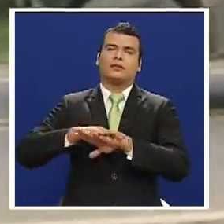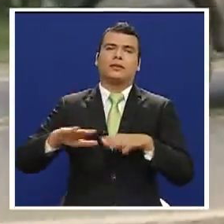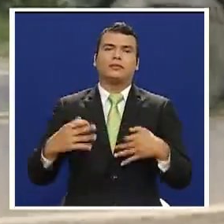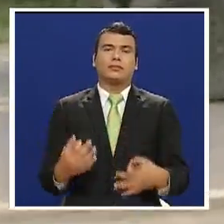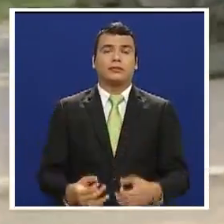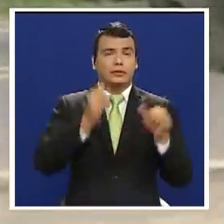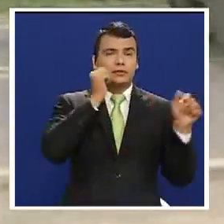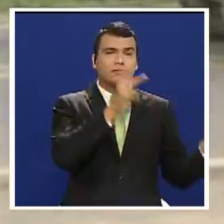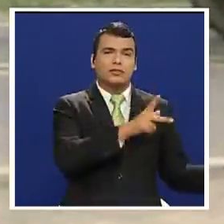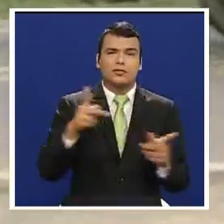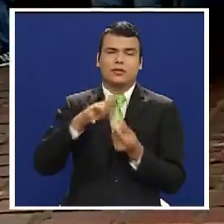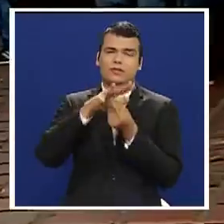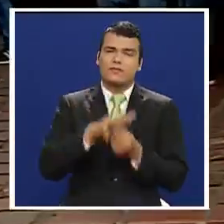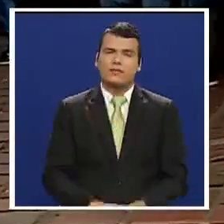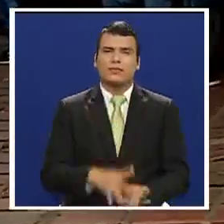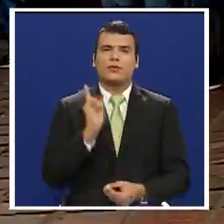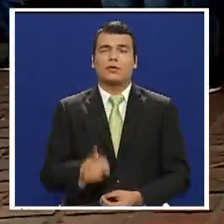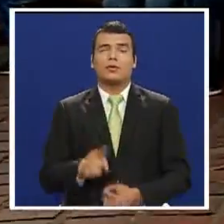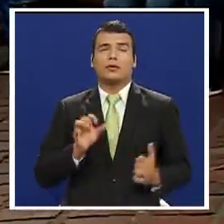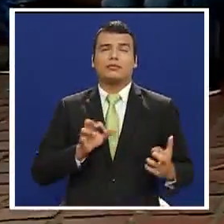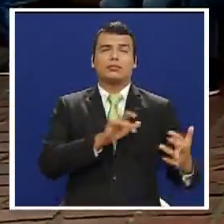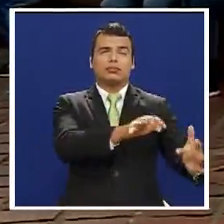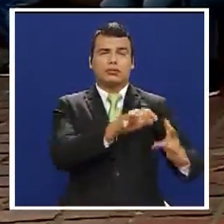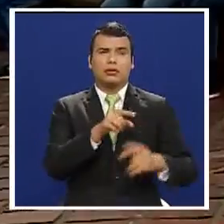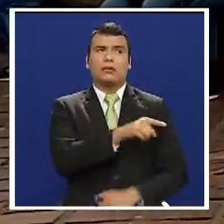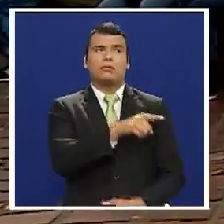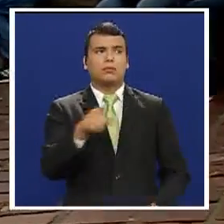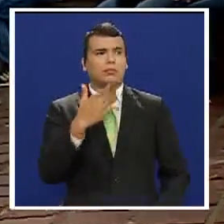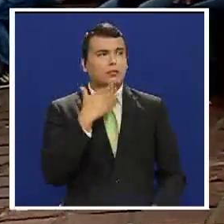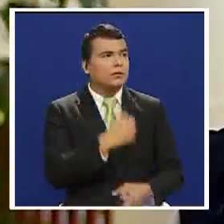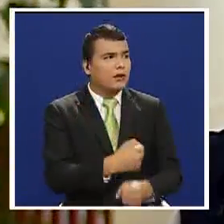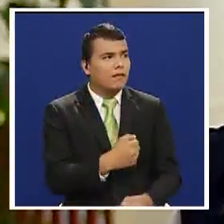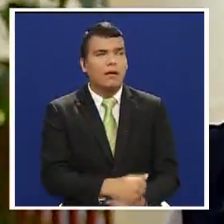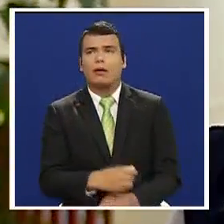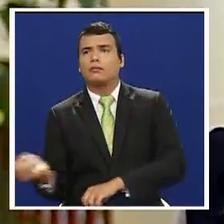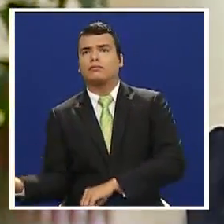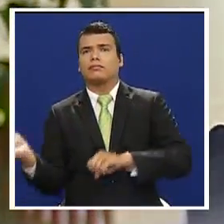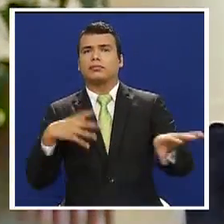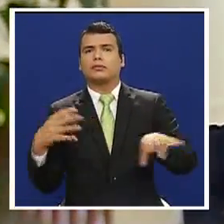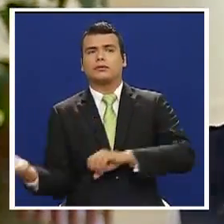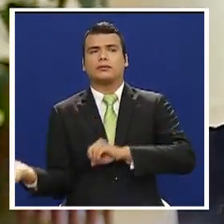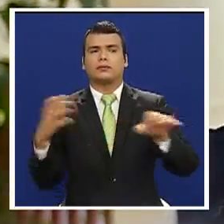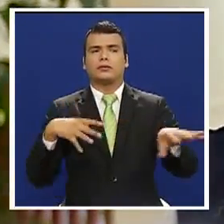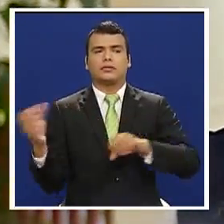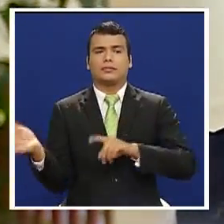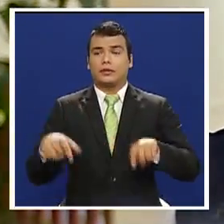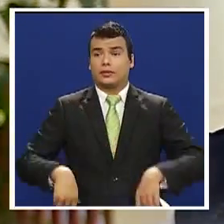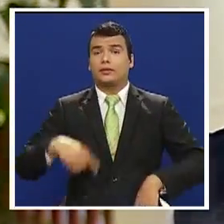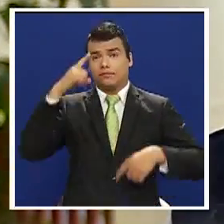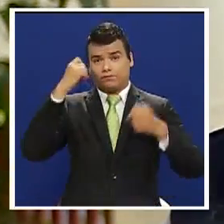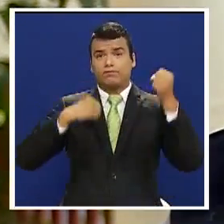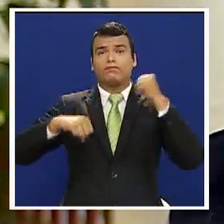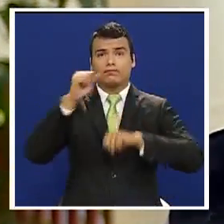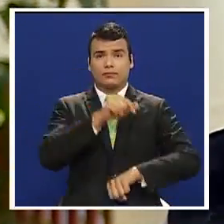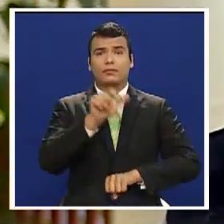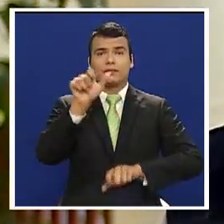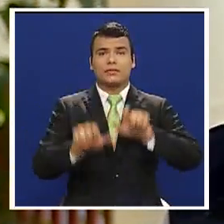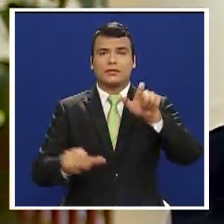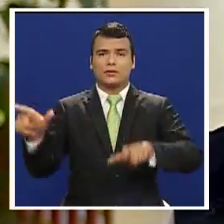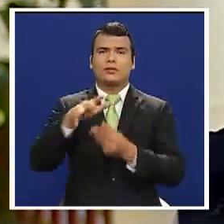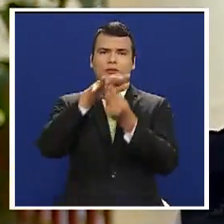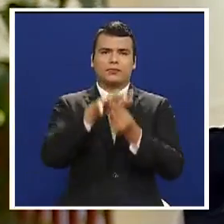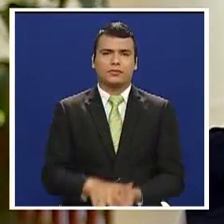fue asesinado cerca a su casa en medio de la violencia que sacudía al municipio de Toro. Después de la tragedia, huyó hasta esta población. Me